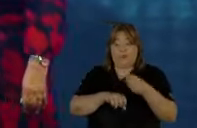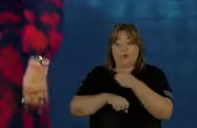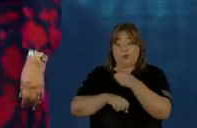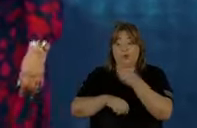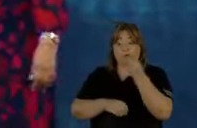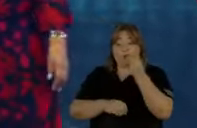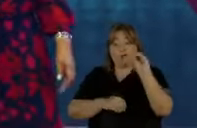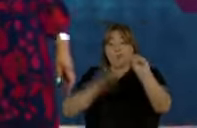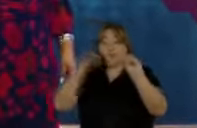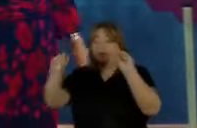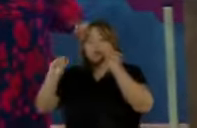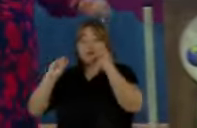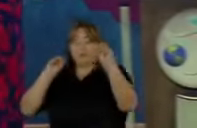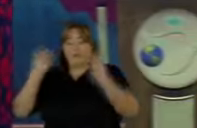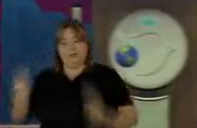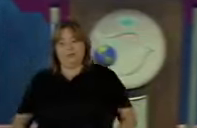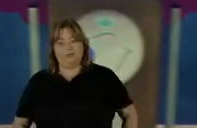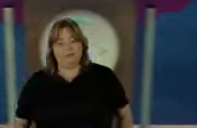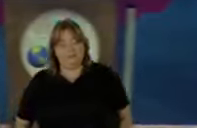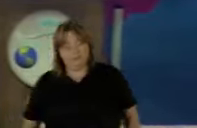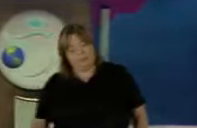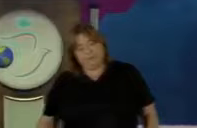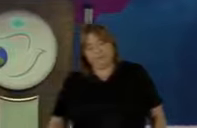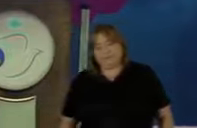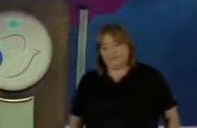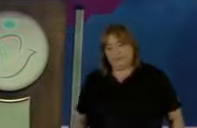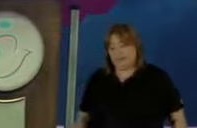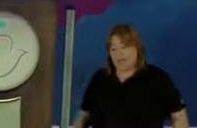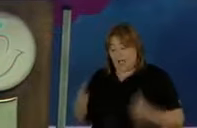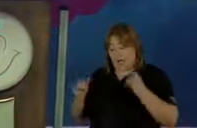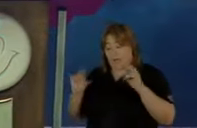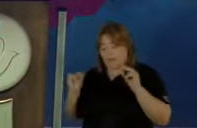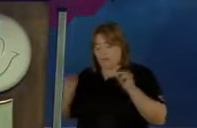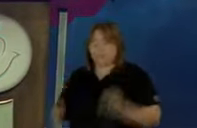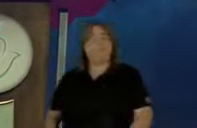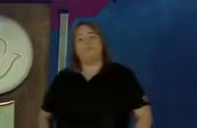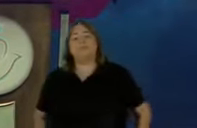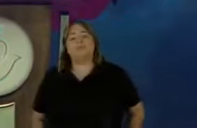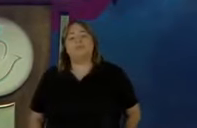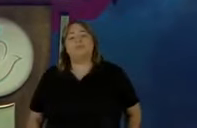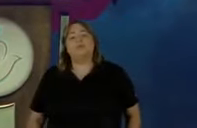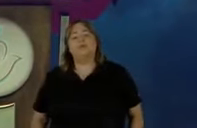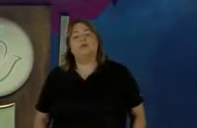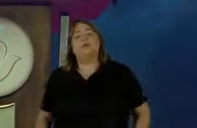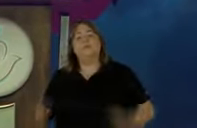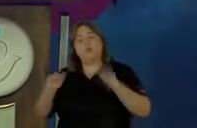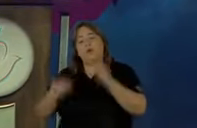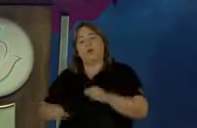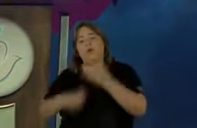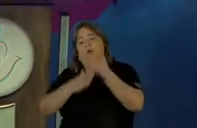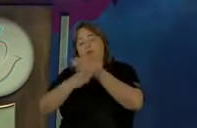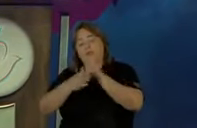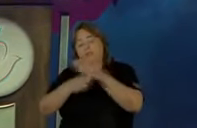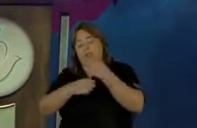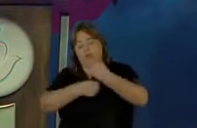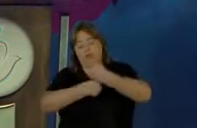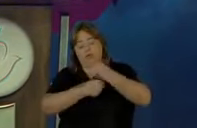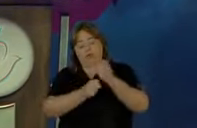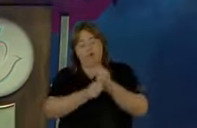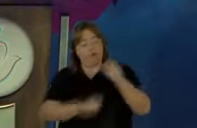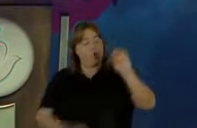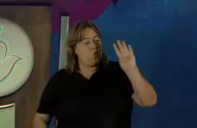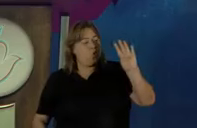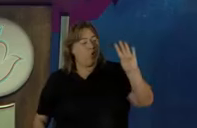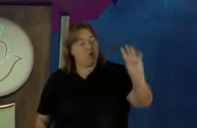¿Cuánto dan gloria a Dios? Esa era la manera y forma de poder compartir Hechos 4:32.